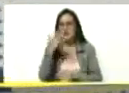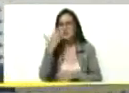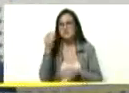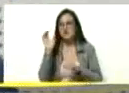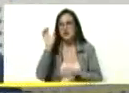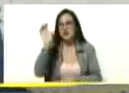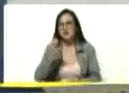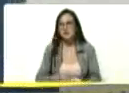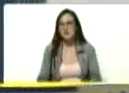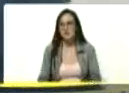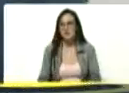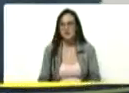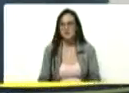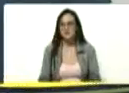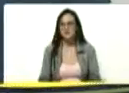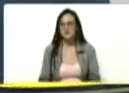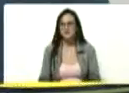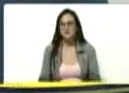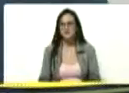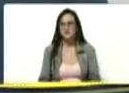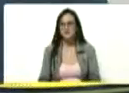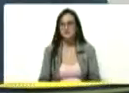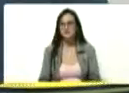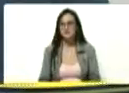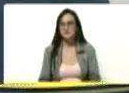agresor. Y